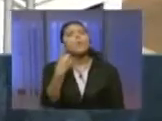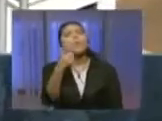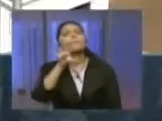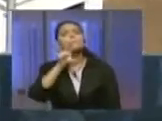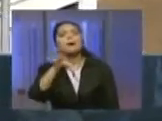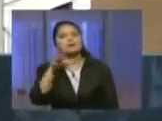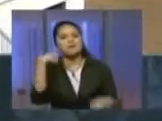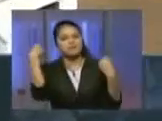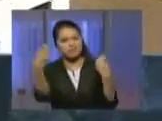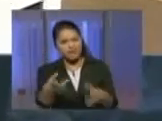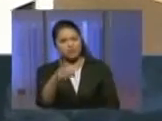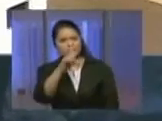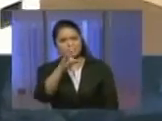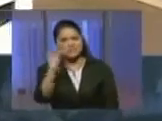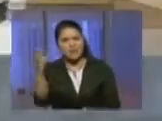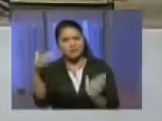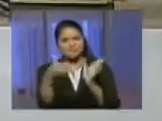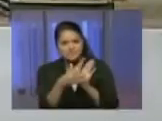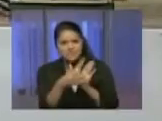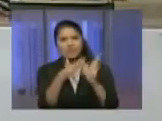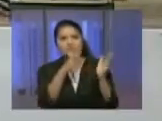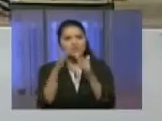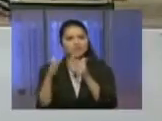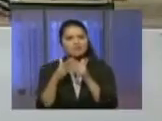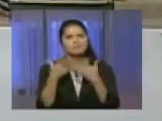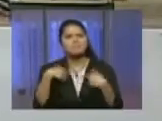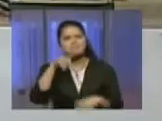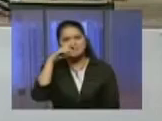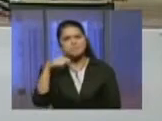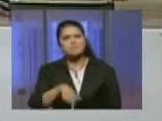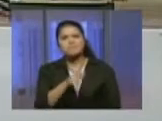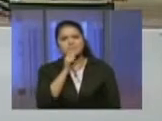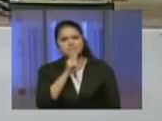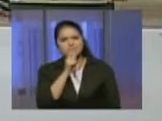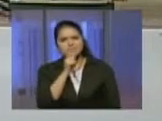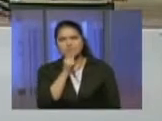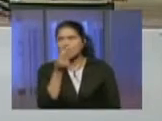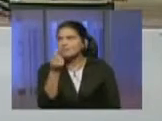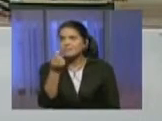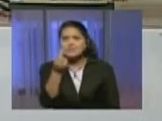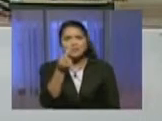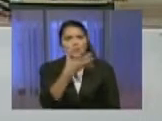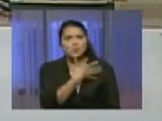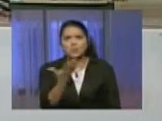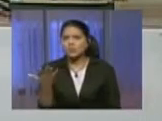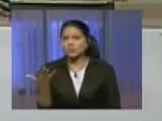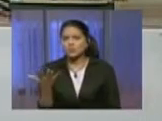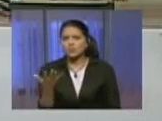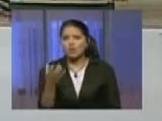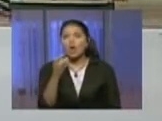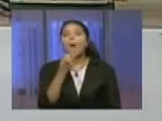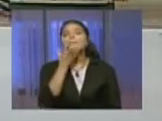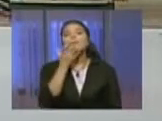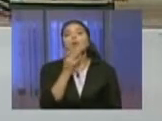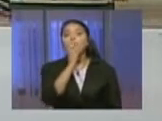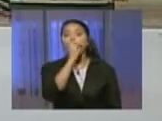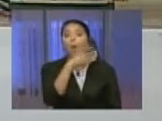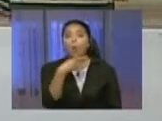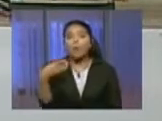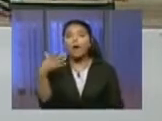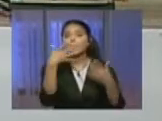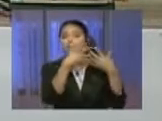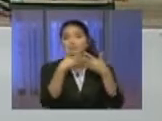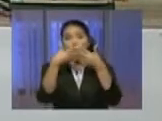100,000 viviendas este año ninguno ninguno Barack Obama por ejemplo Estados Unidos